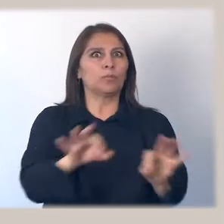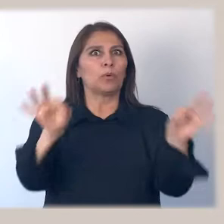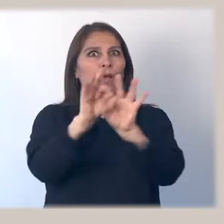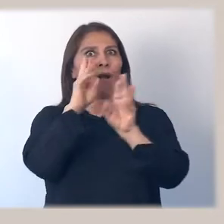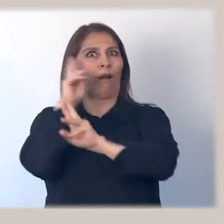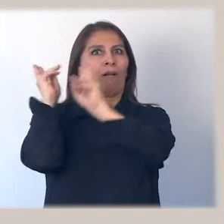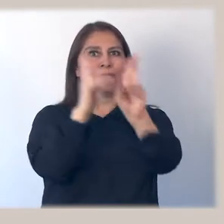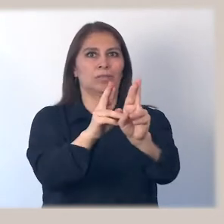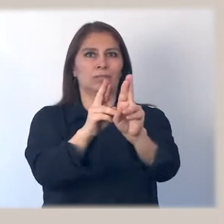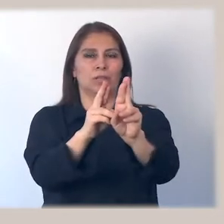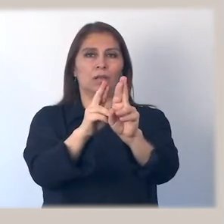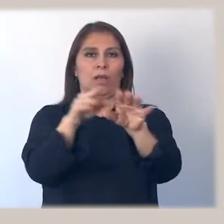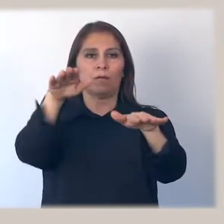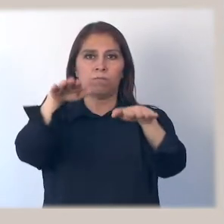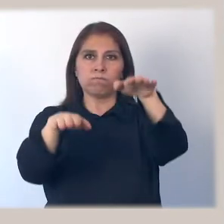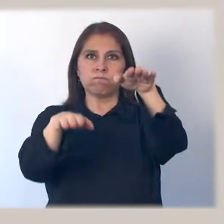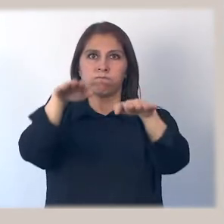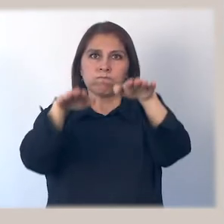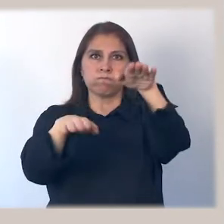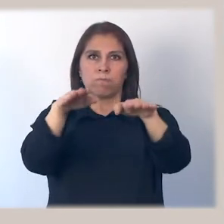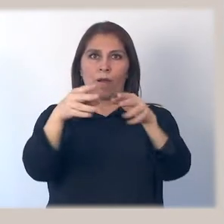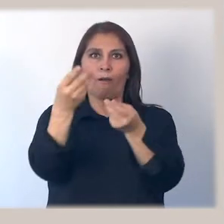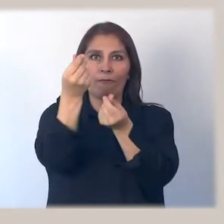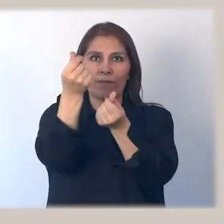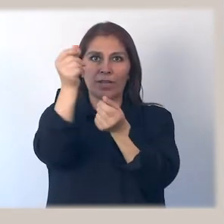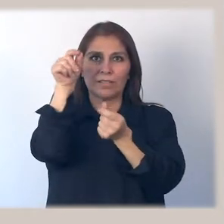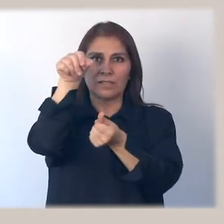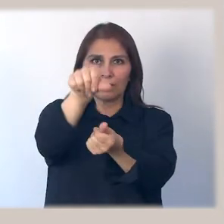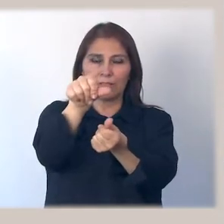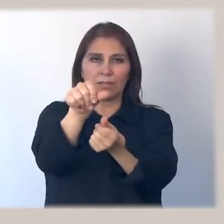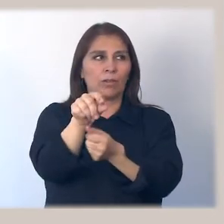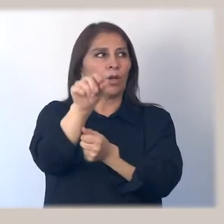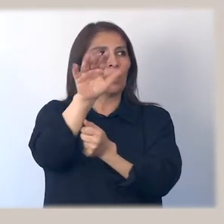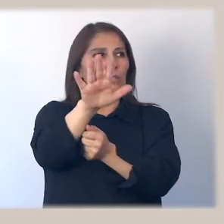especialmente loable porque ha permitido mantener el equilibrio financiero con el